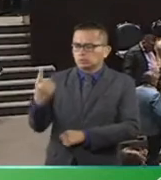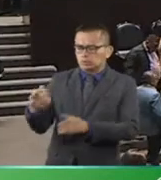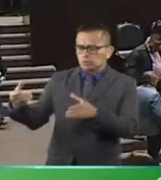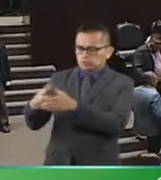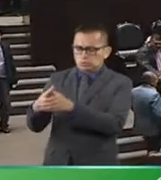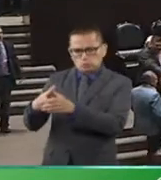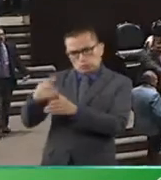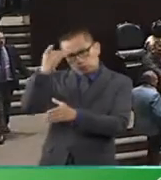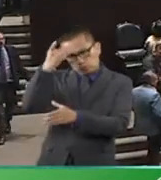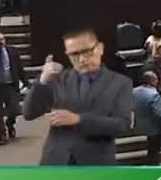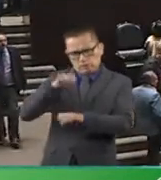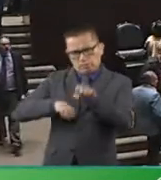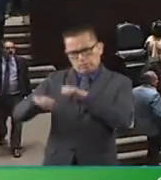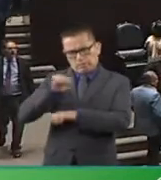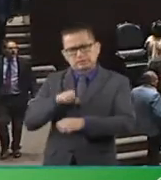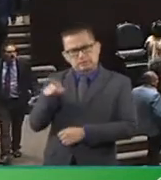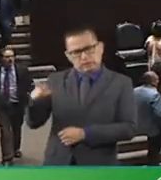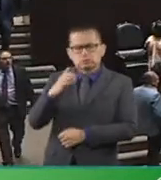un empresario sonorense